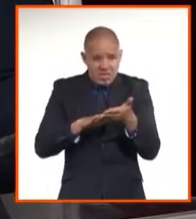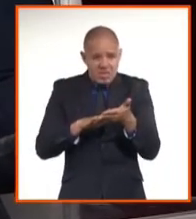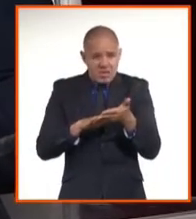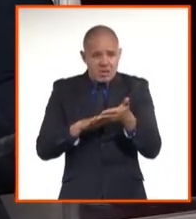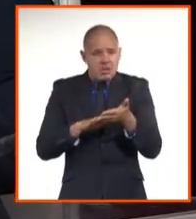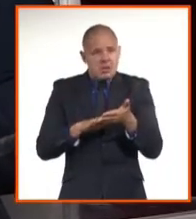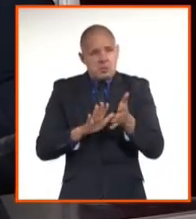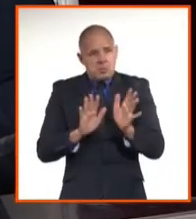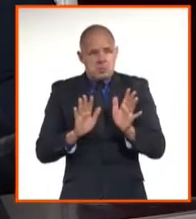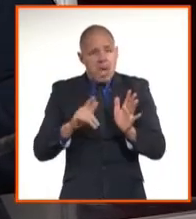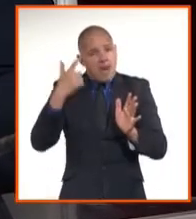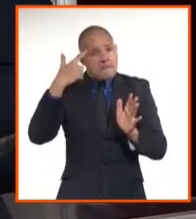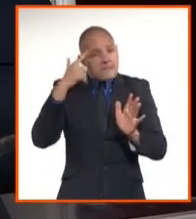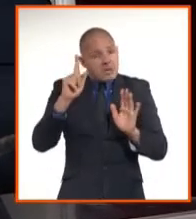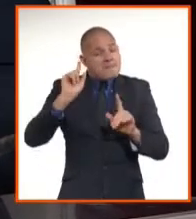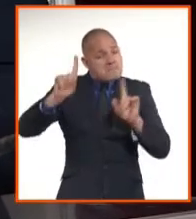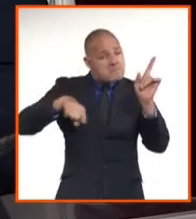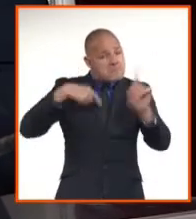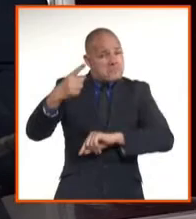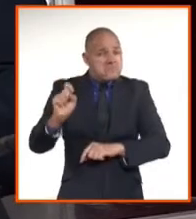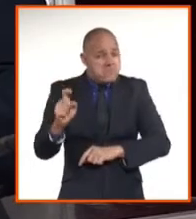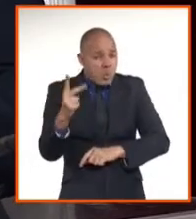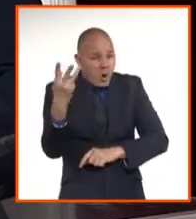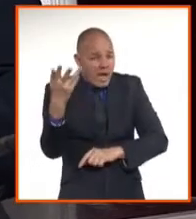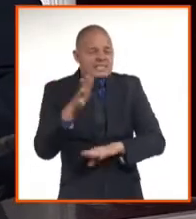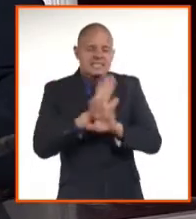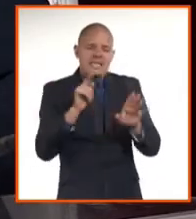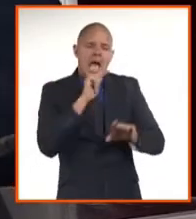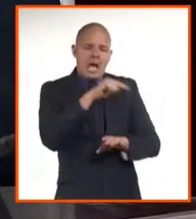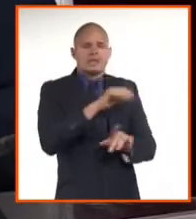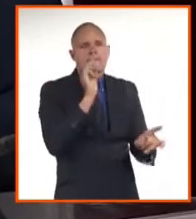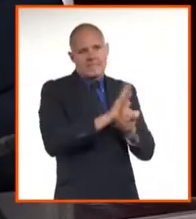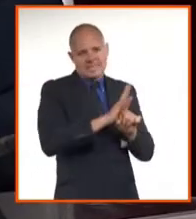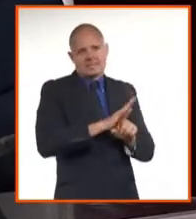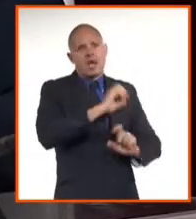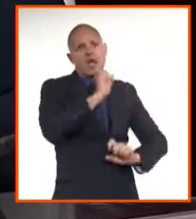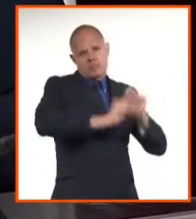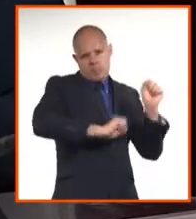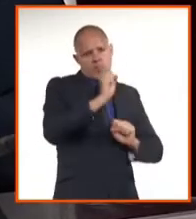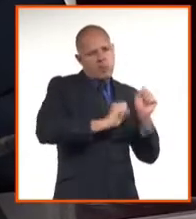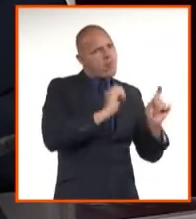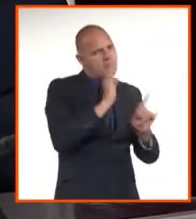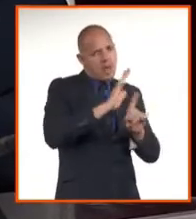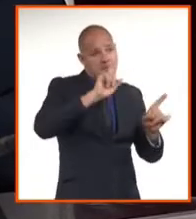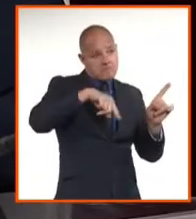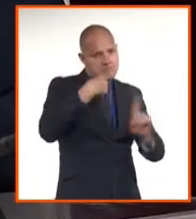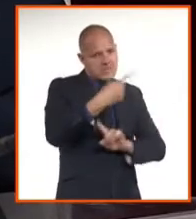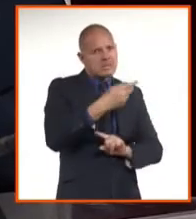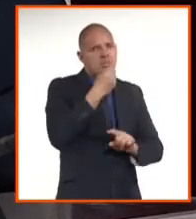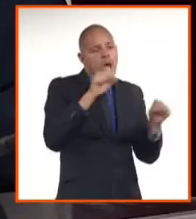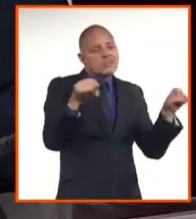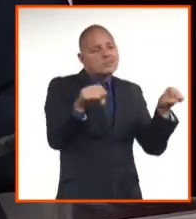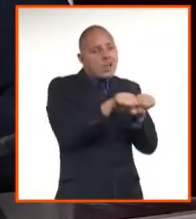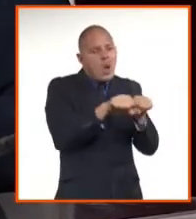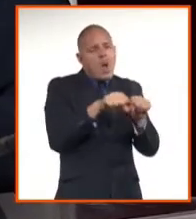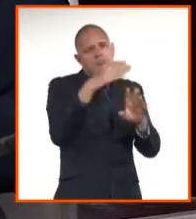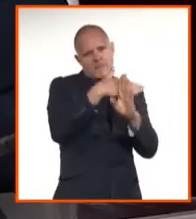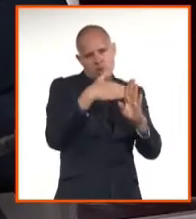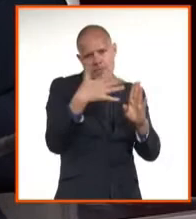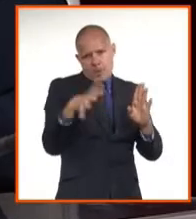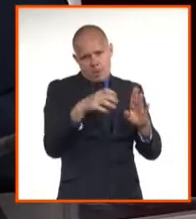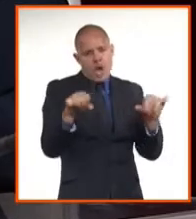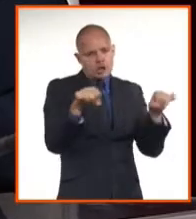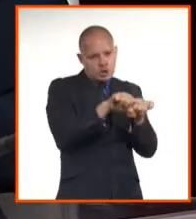en la madrugada de mañana ya el bloque esté en proceso de arranque y bueno, pueda sincronizar antes del mediodía pueda sincronizar esa